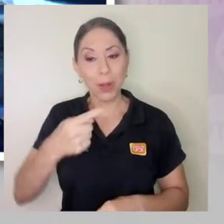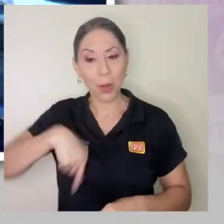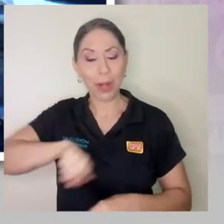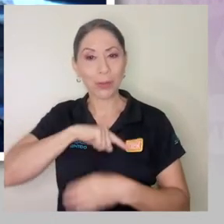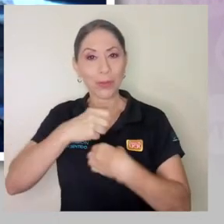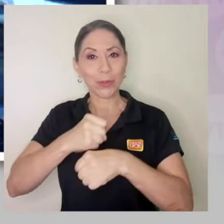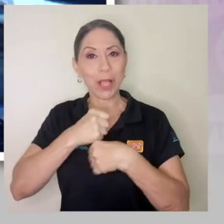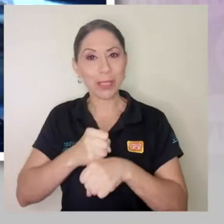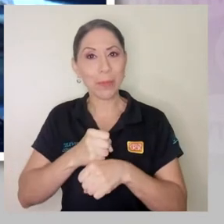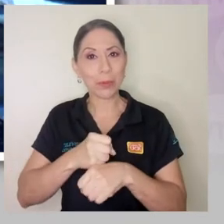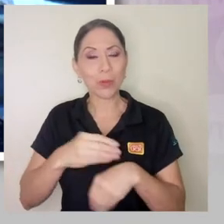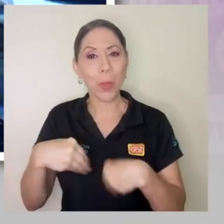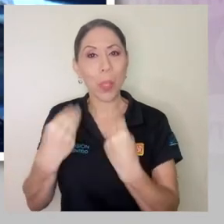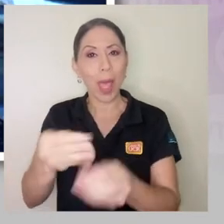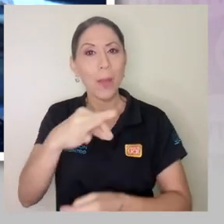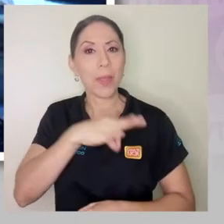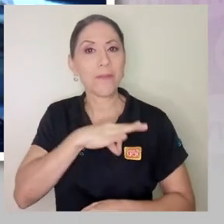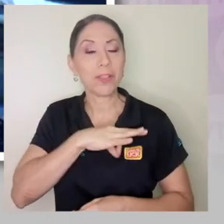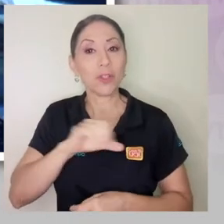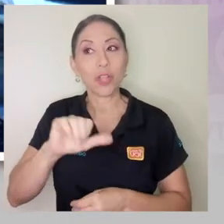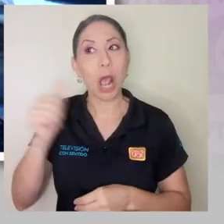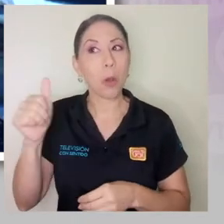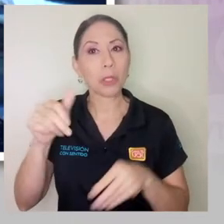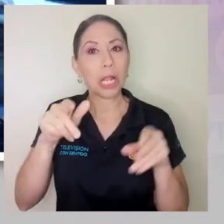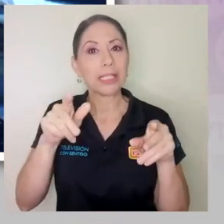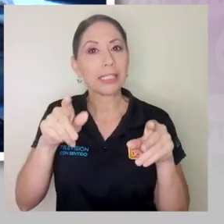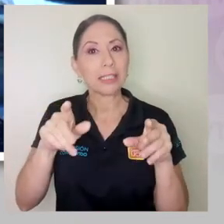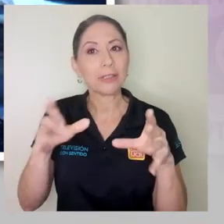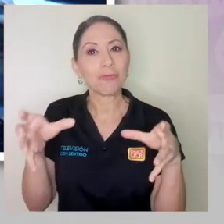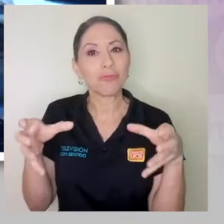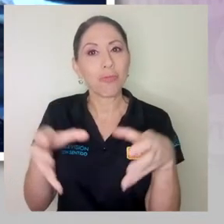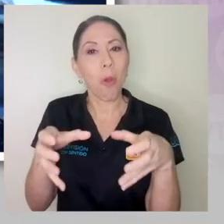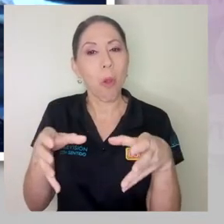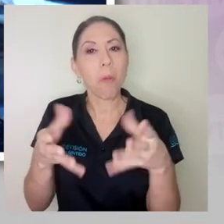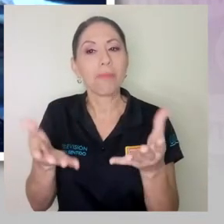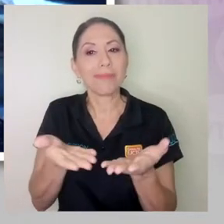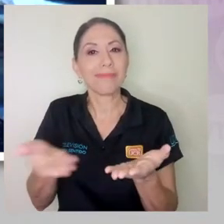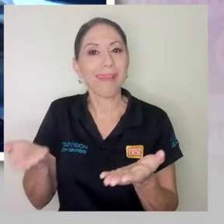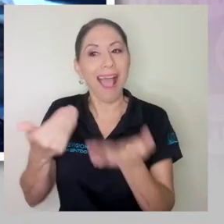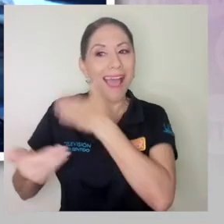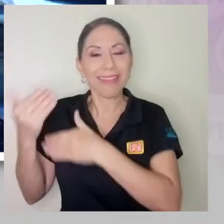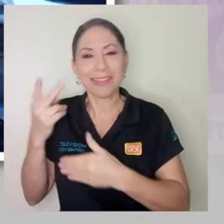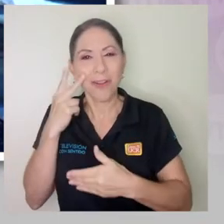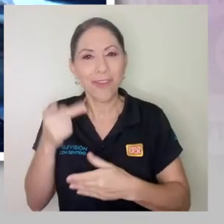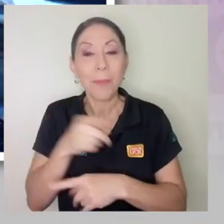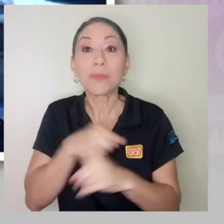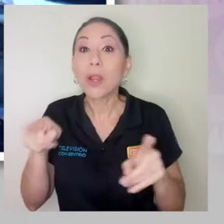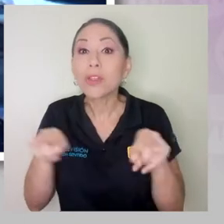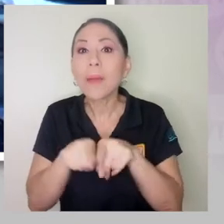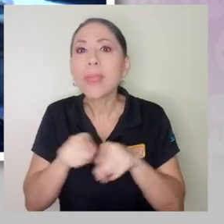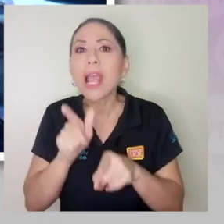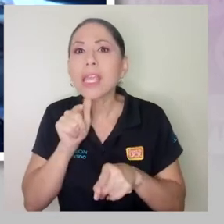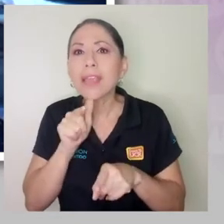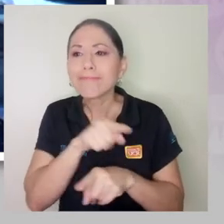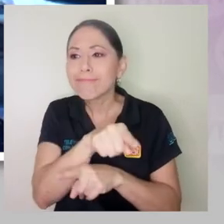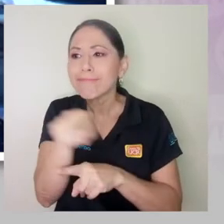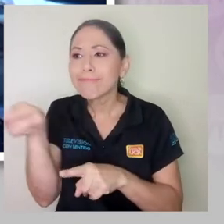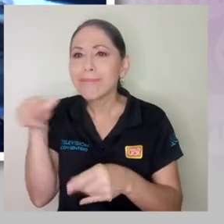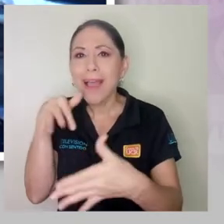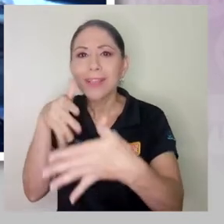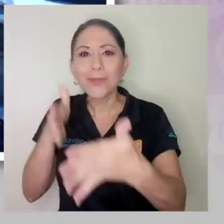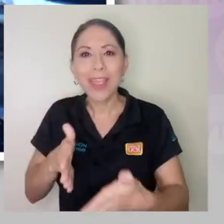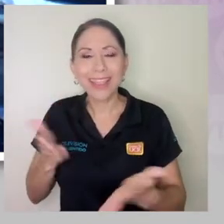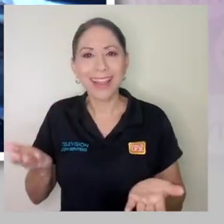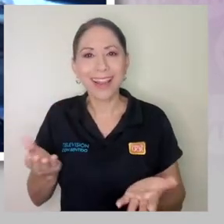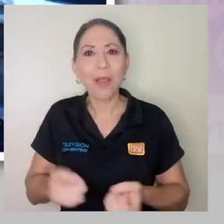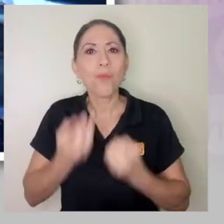otra población que tal vez al principio no lo veíamos tan evidente, pero es también la población estudiantil. Muchas veces a nivel, sobre todo hablo de